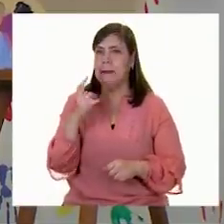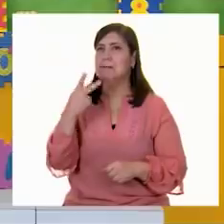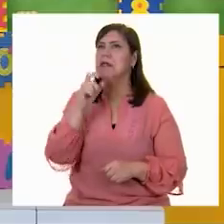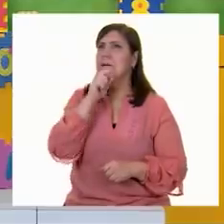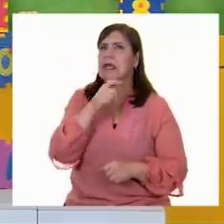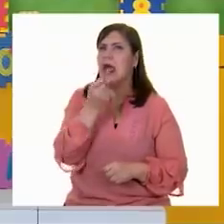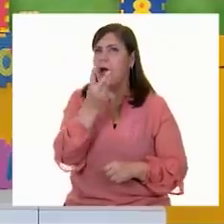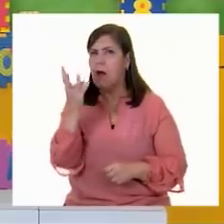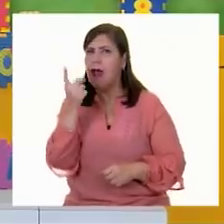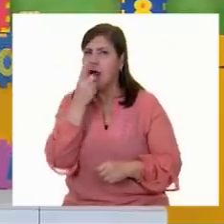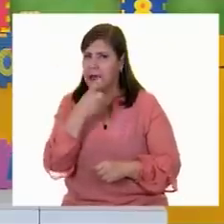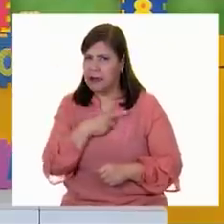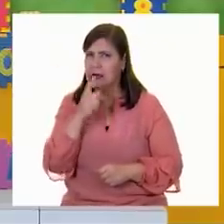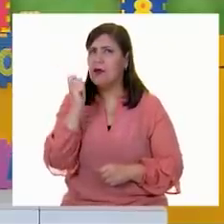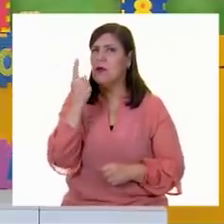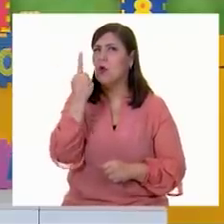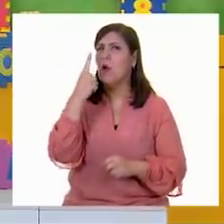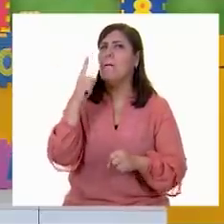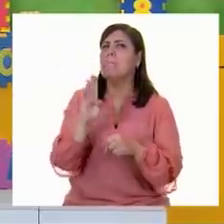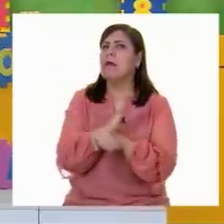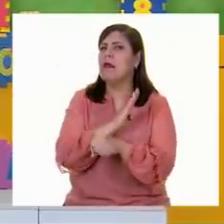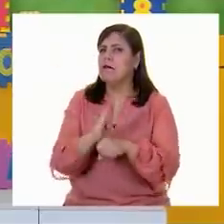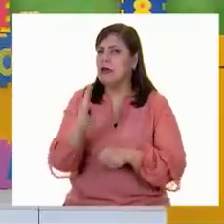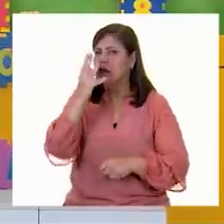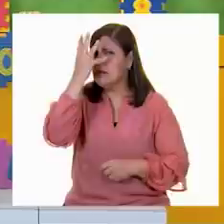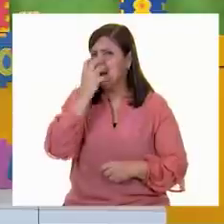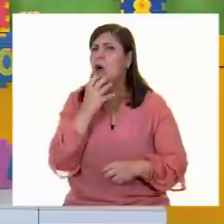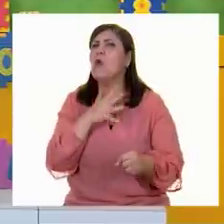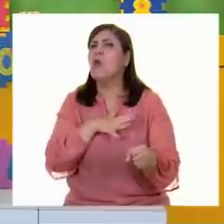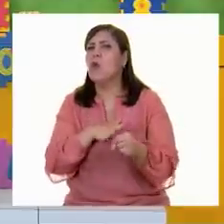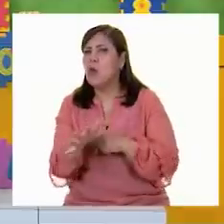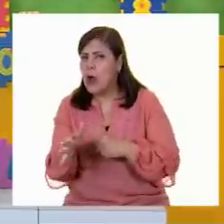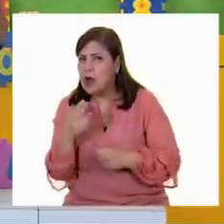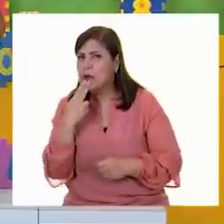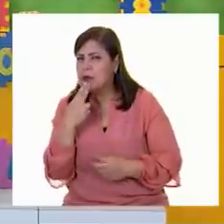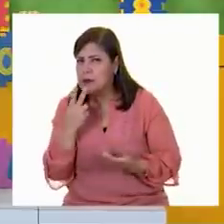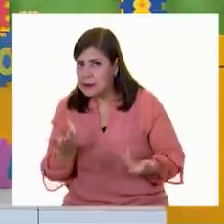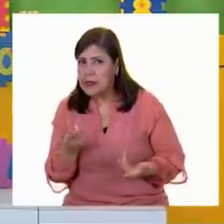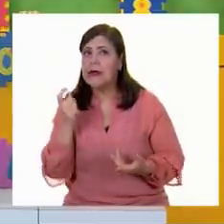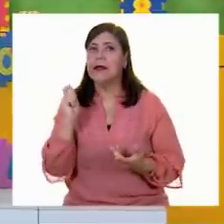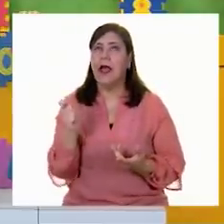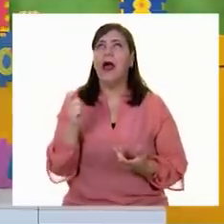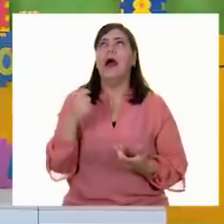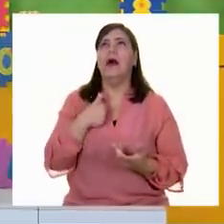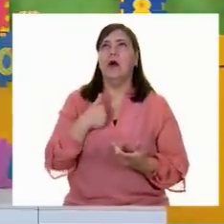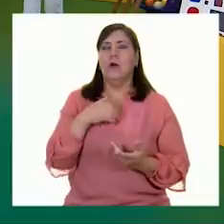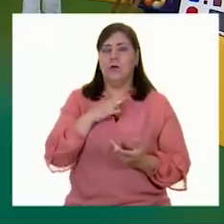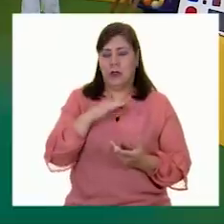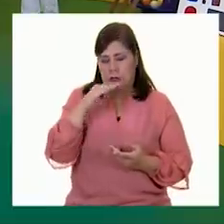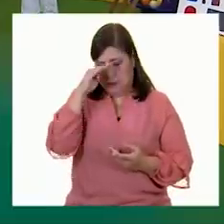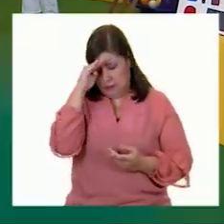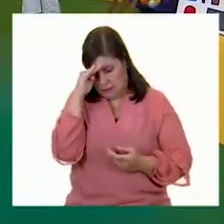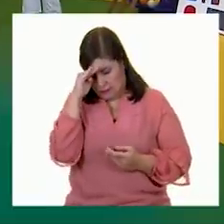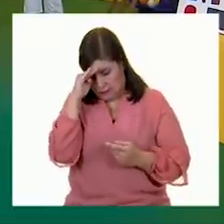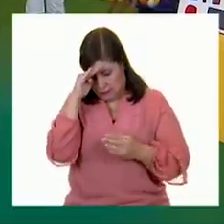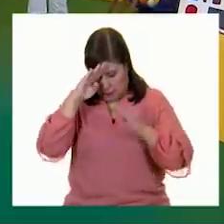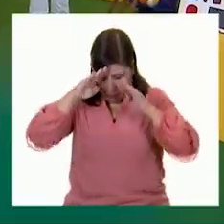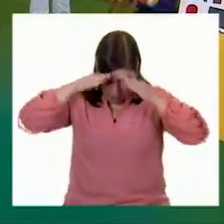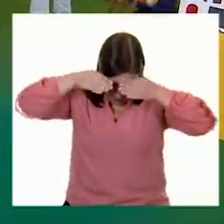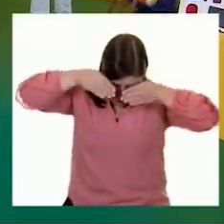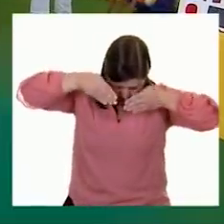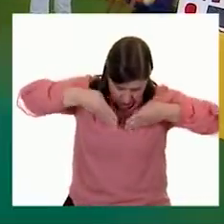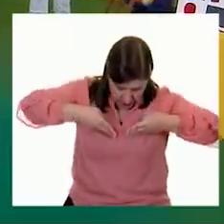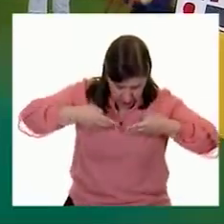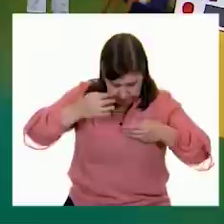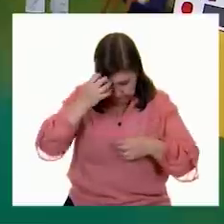comentado que uno de los beneficios de la tristeza es que tenemos un espacio de reflexión con uno mismo y que eso